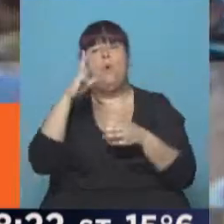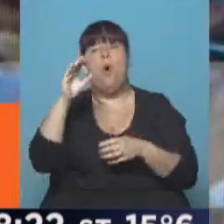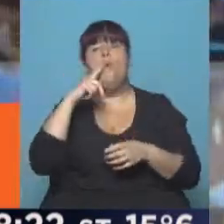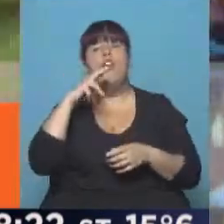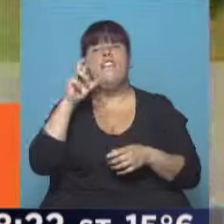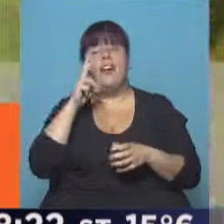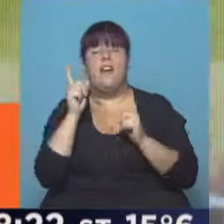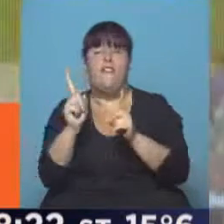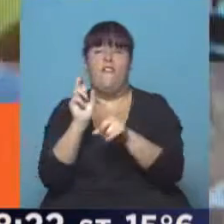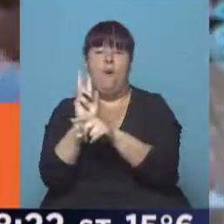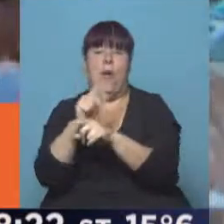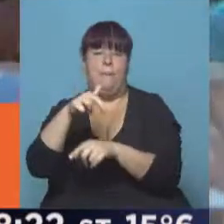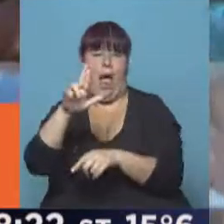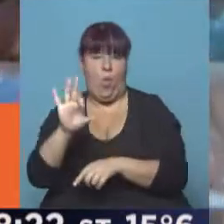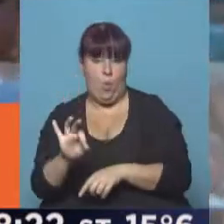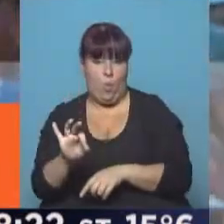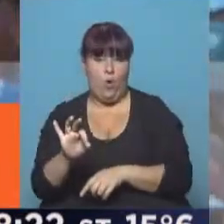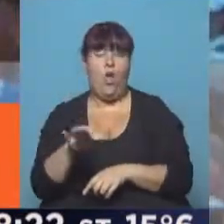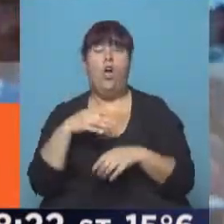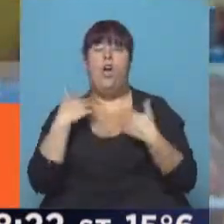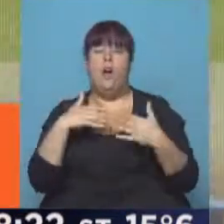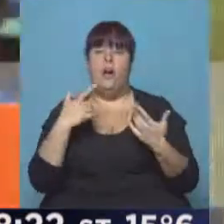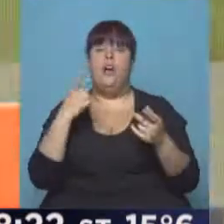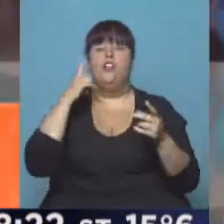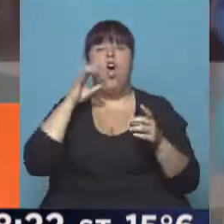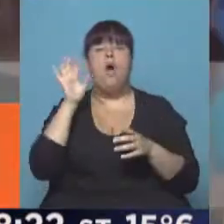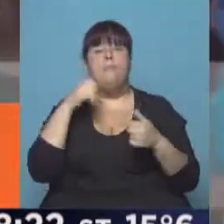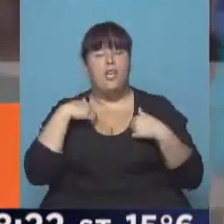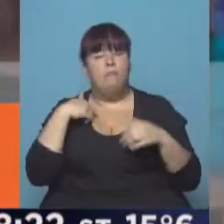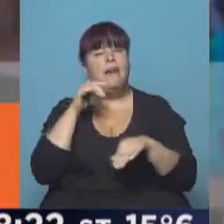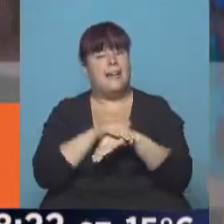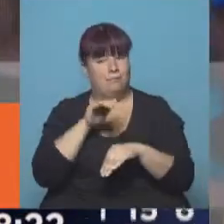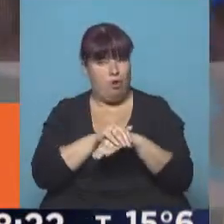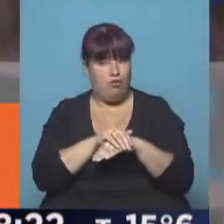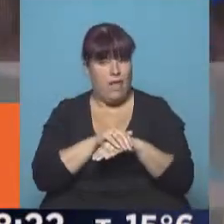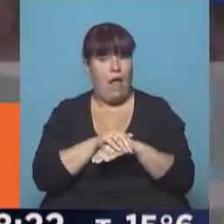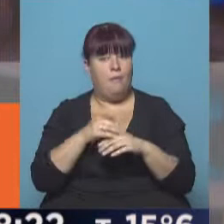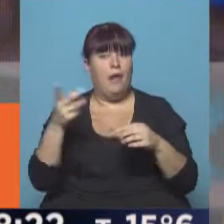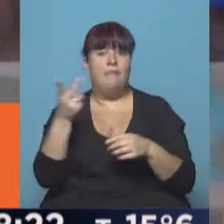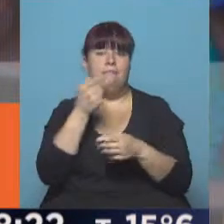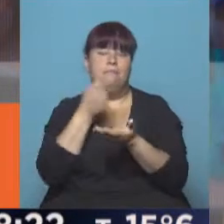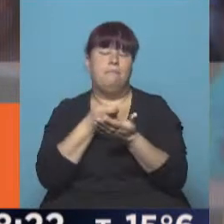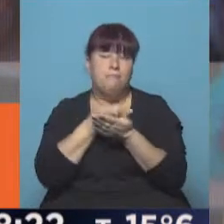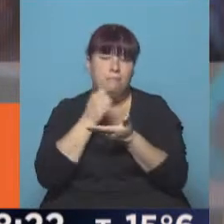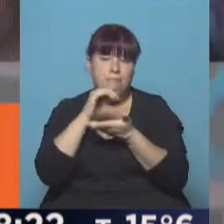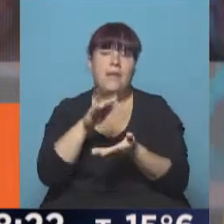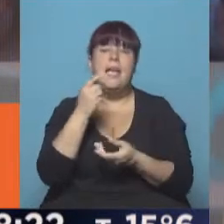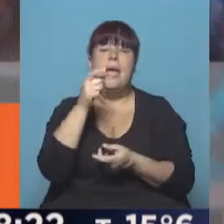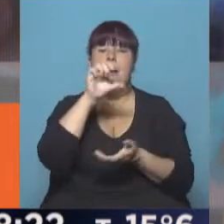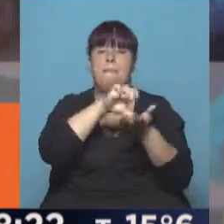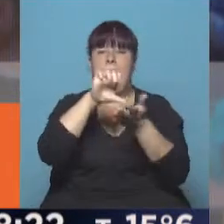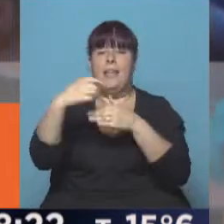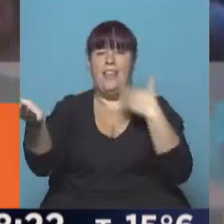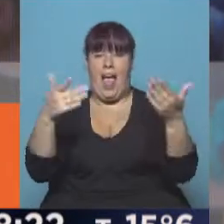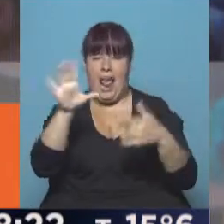hecho ha sido sostener a Maduro. Desde mi punto de vista, hay una responsabilidad compartida o subsidiaria de los países